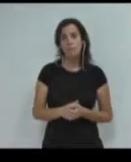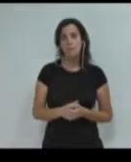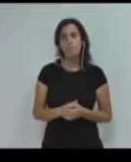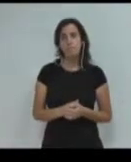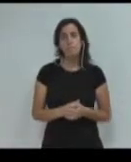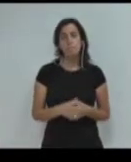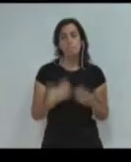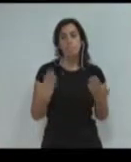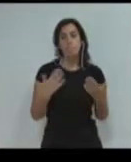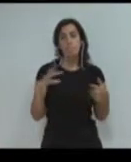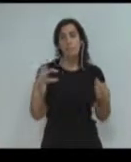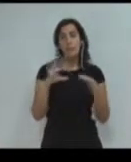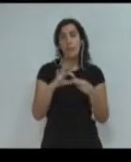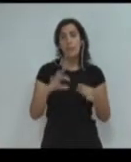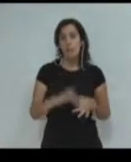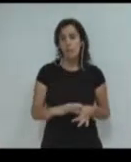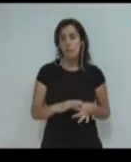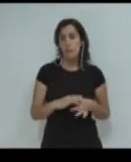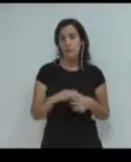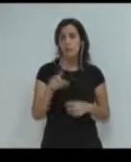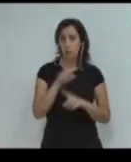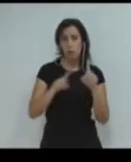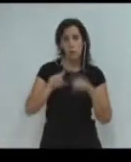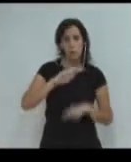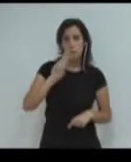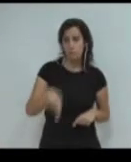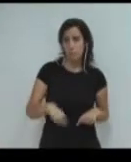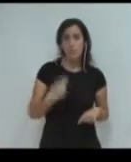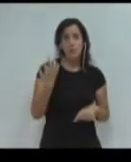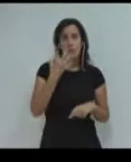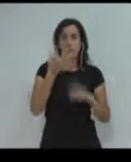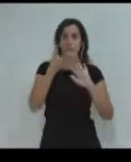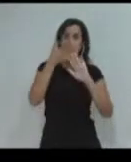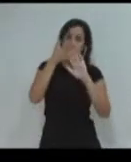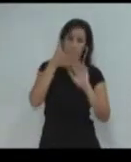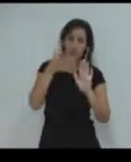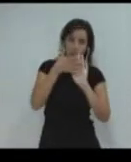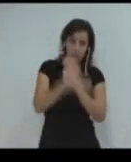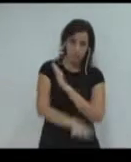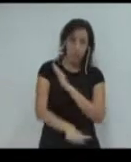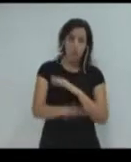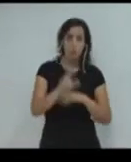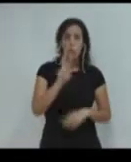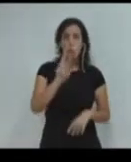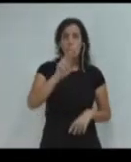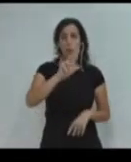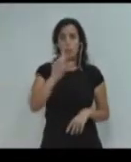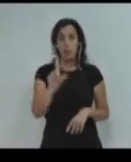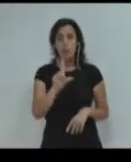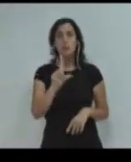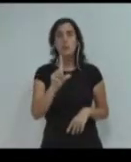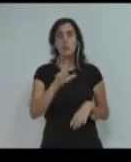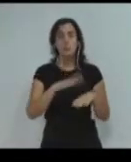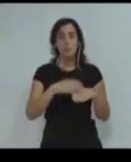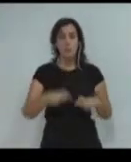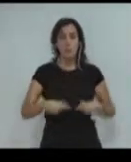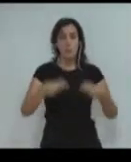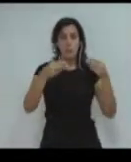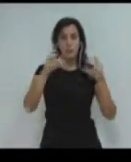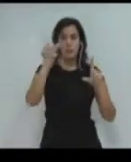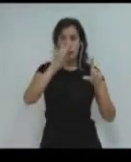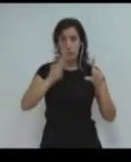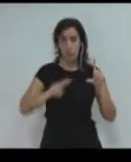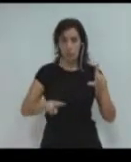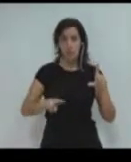Y los enlaces, pues es otro de los problemas. Hay que describir los enlaces. Tú cuando vas a poner una URL Sí. al lector de pantalla, te Pincha.